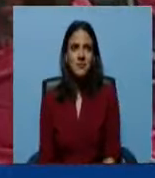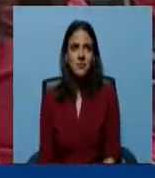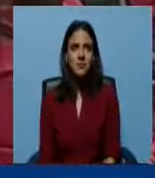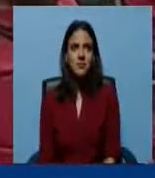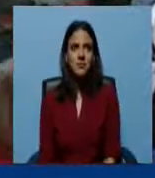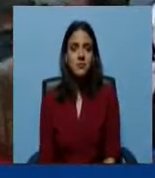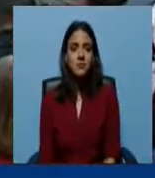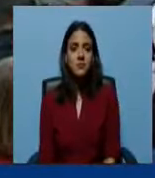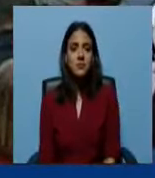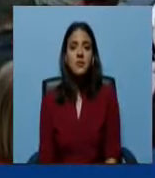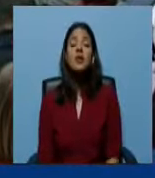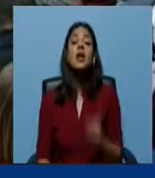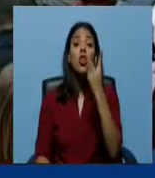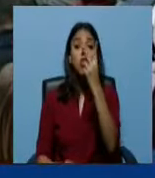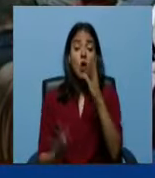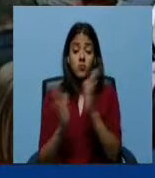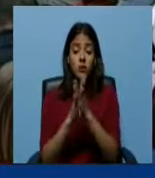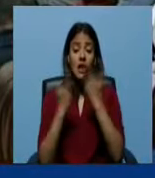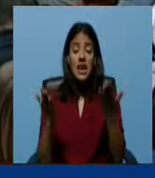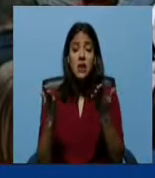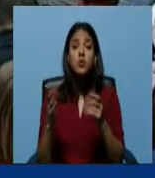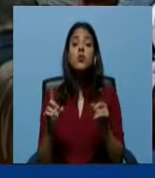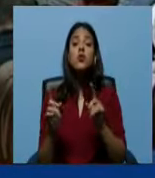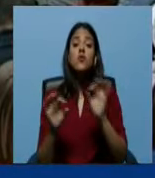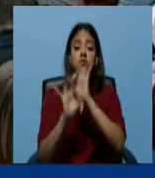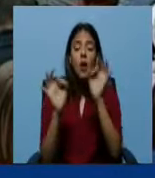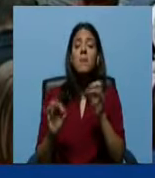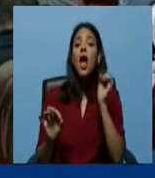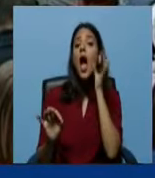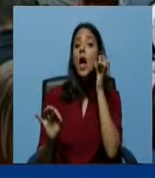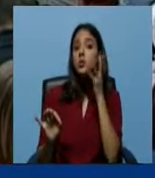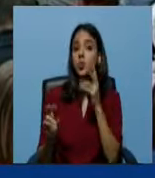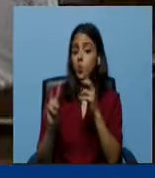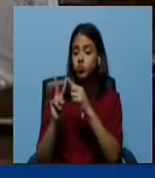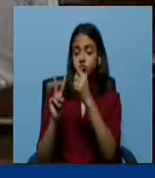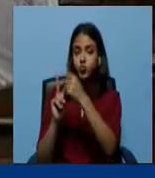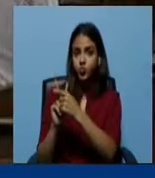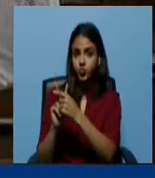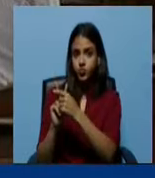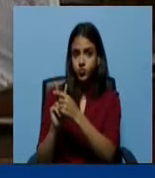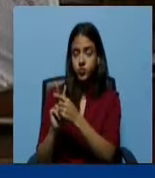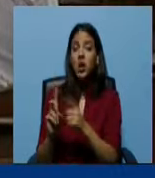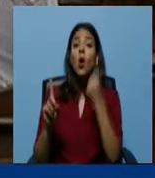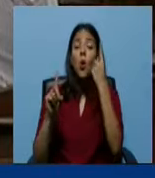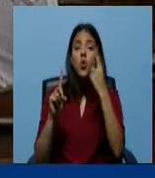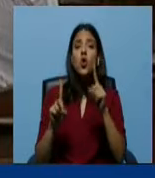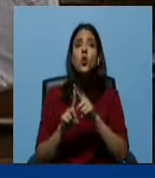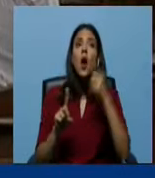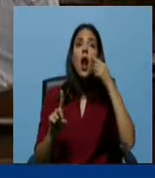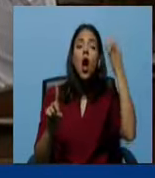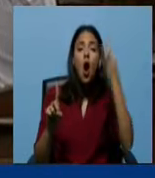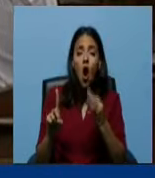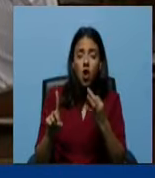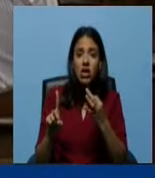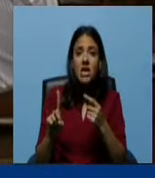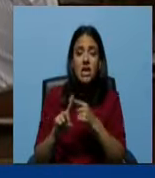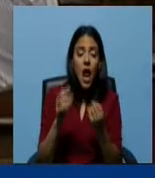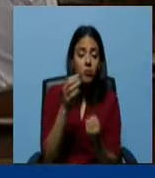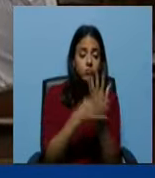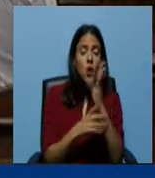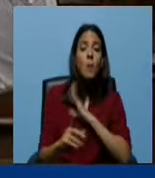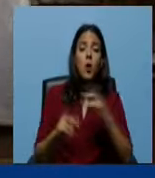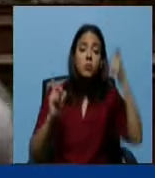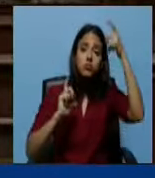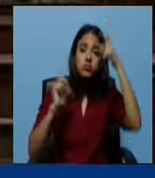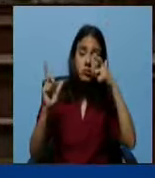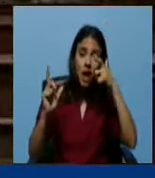Son dos libros azules. El libro original de nuestras tres raíces y el Proyecto Nacional Simón